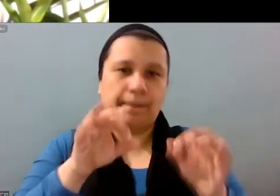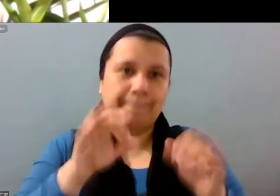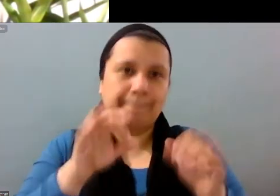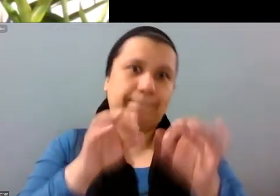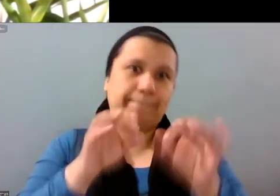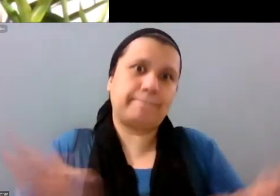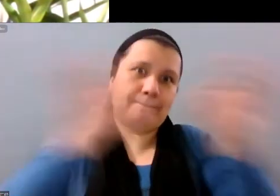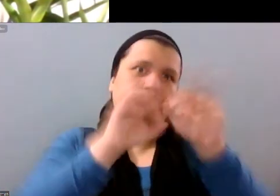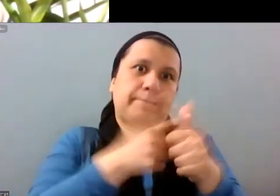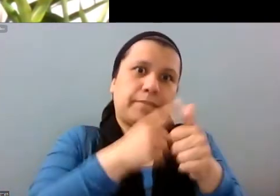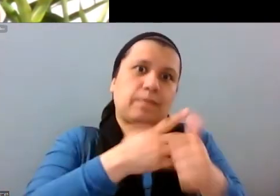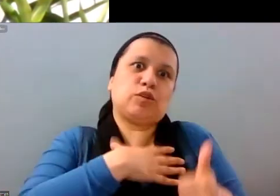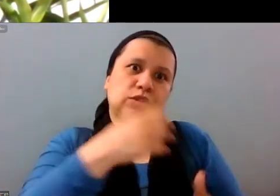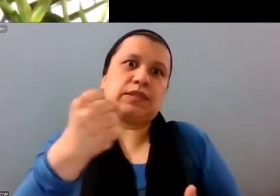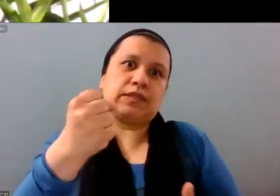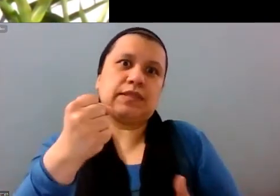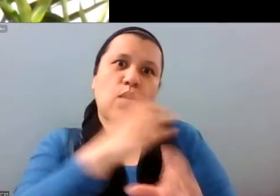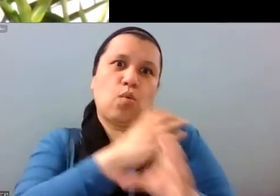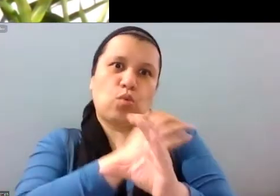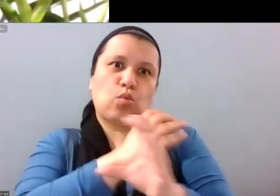que es lo primordial que debemos cuidar